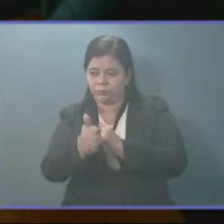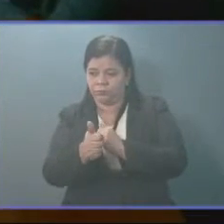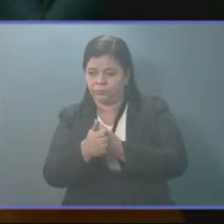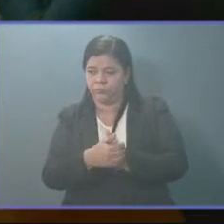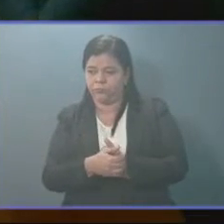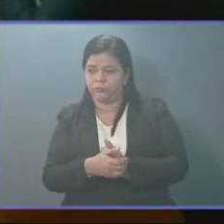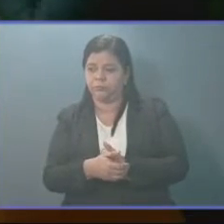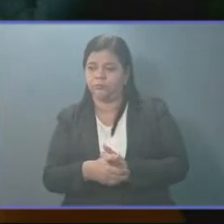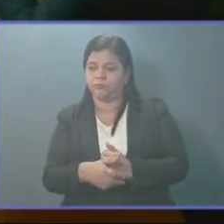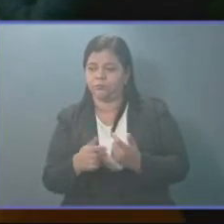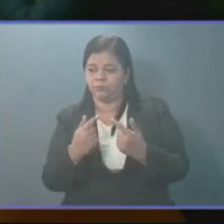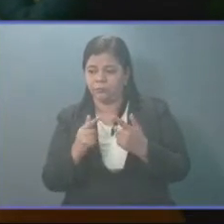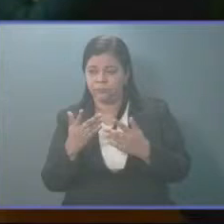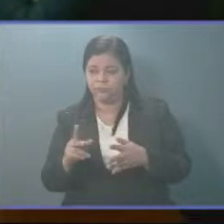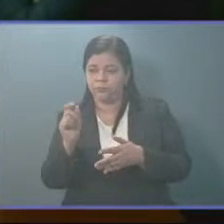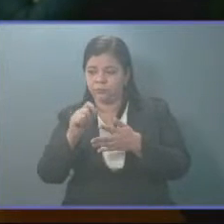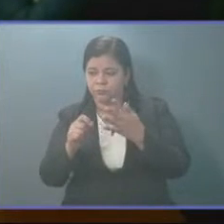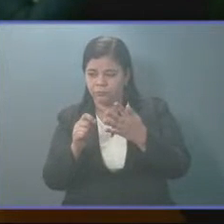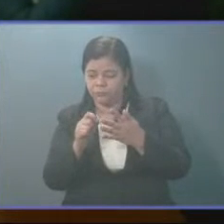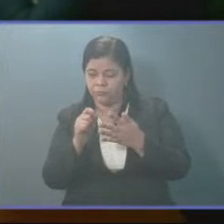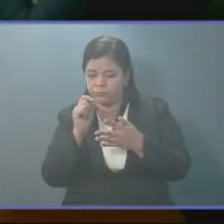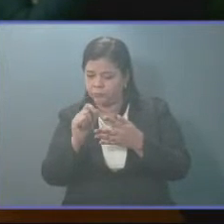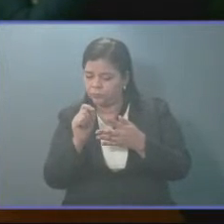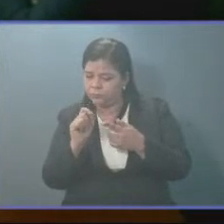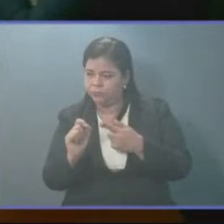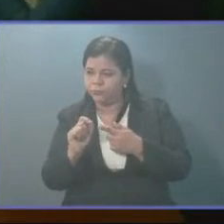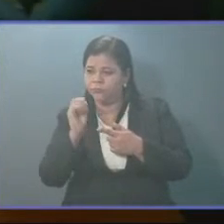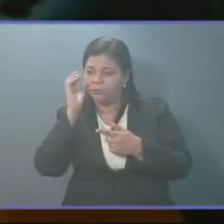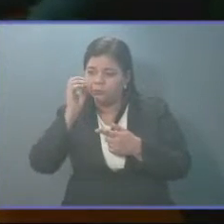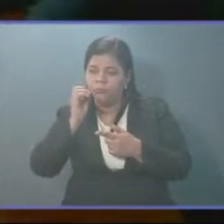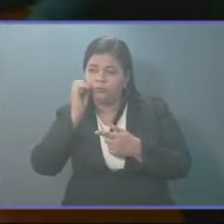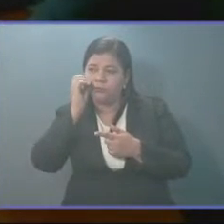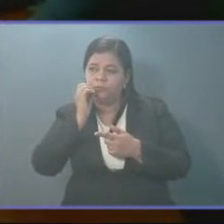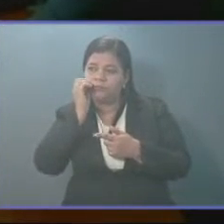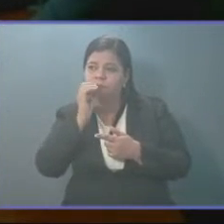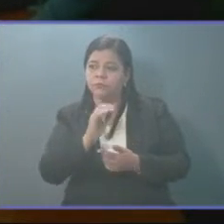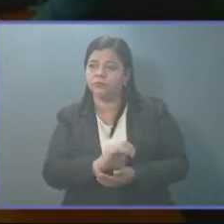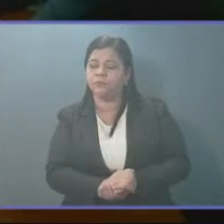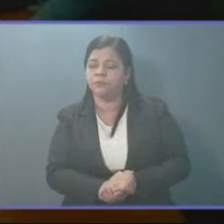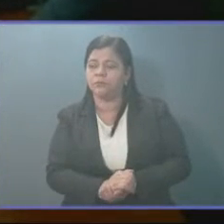en el principio de oralidad. Gracias,